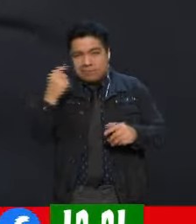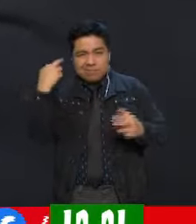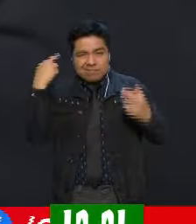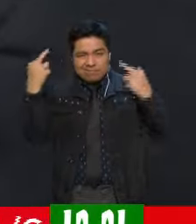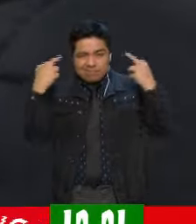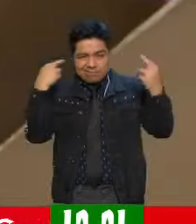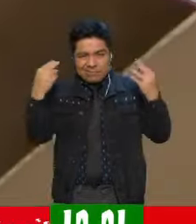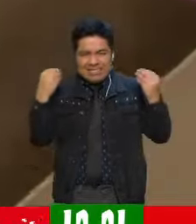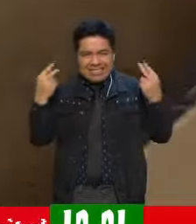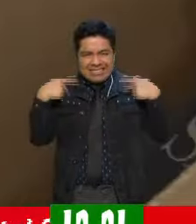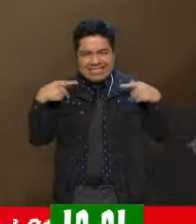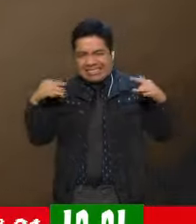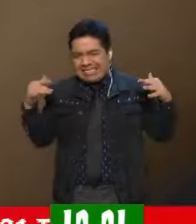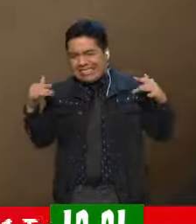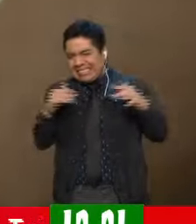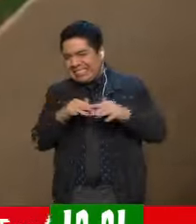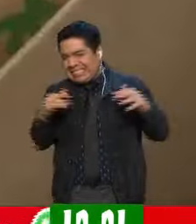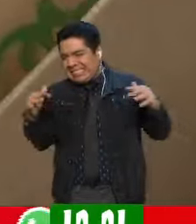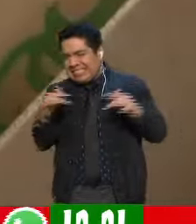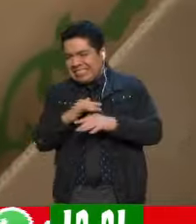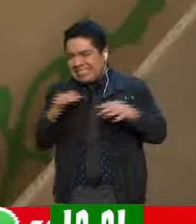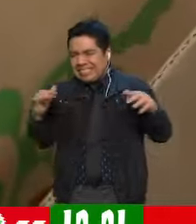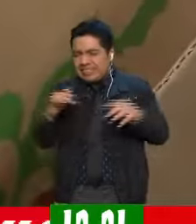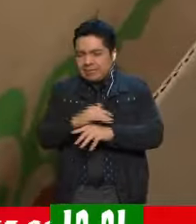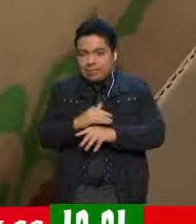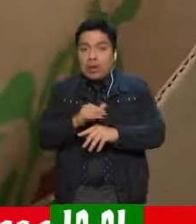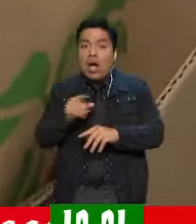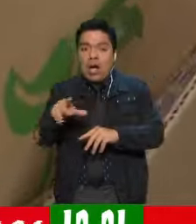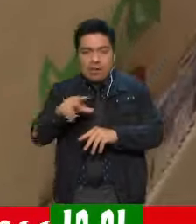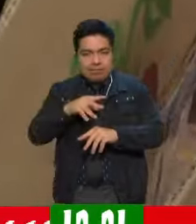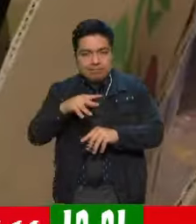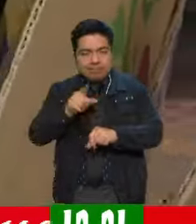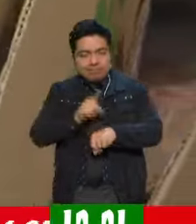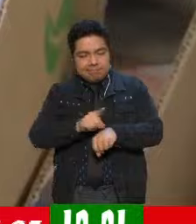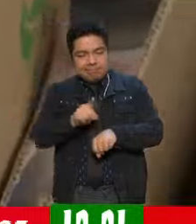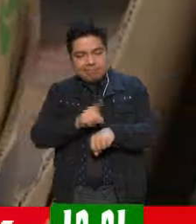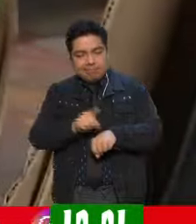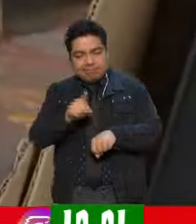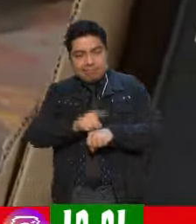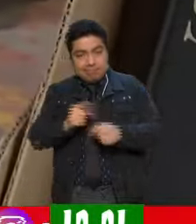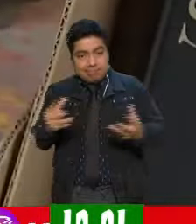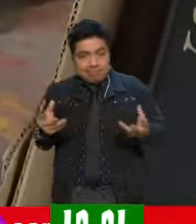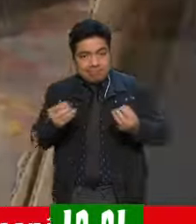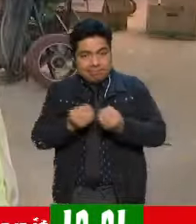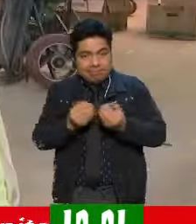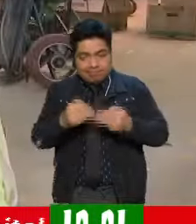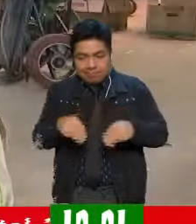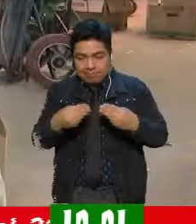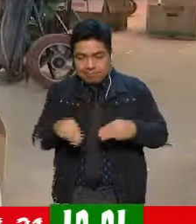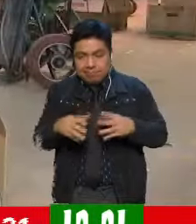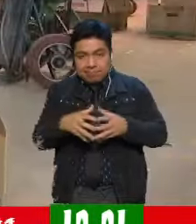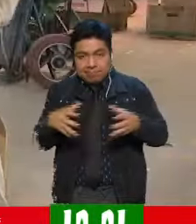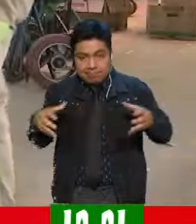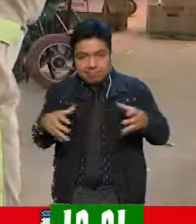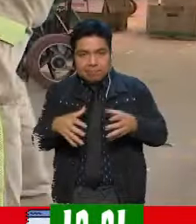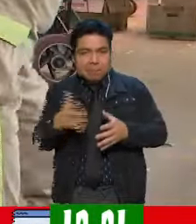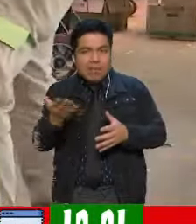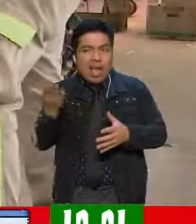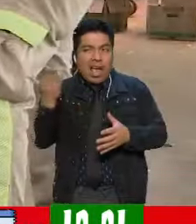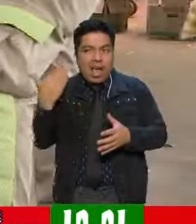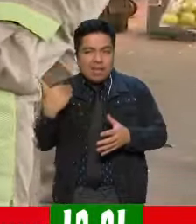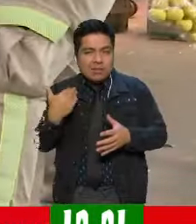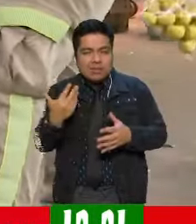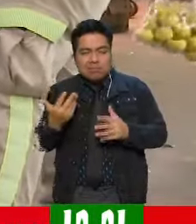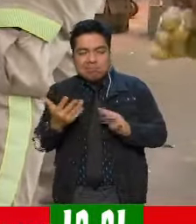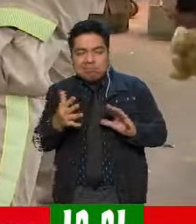miles de personas que transitan a diario supo formar parte de la cotidianidad de este gran al mercado al principio no Fue tanta la